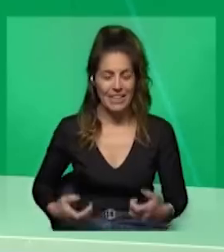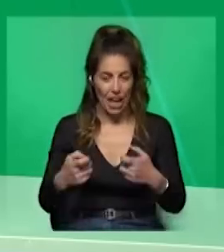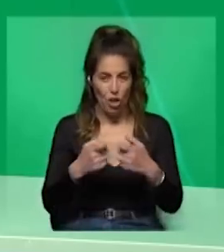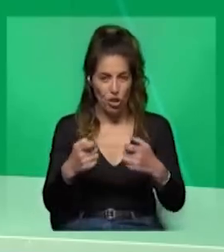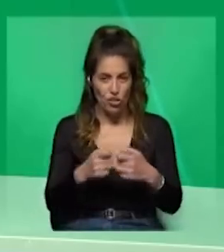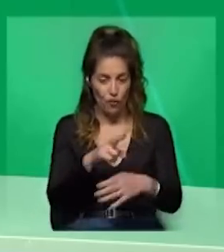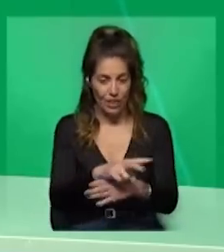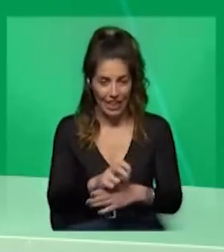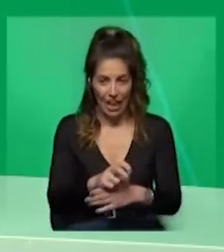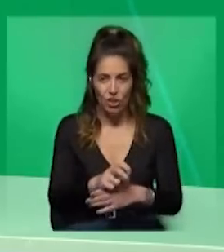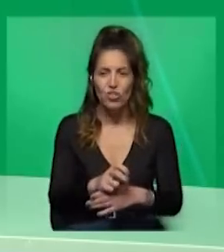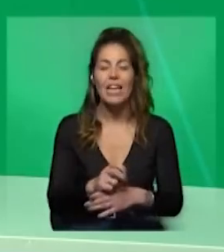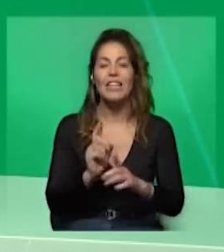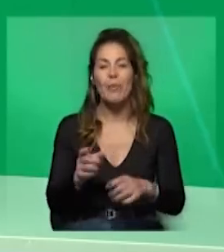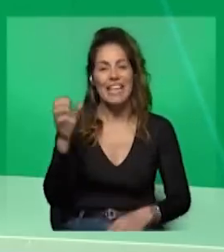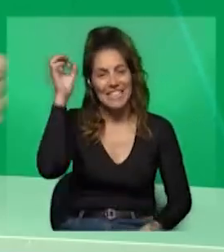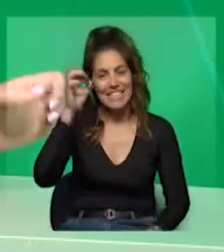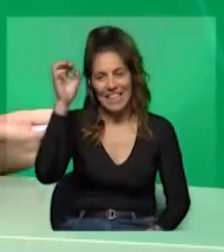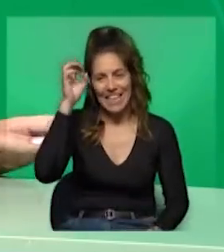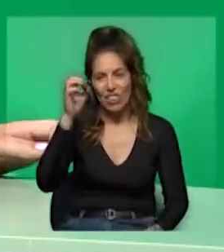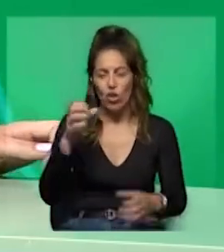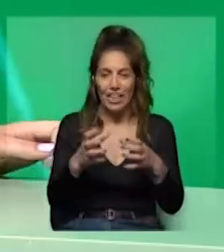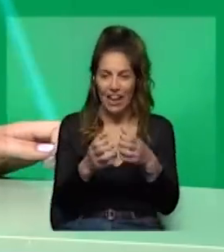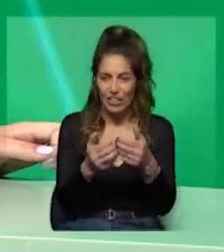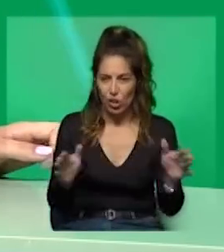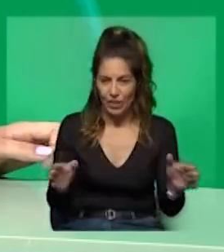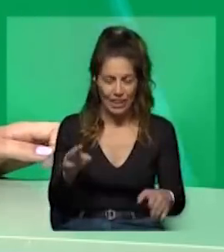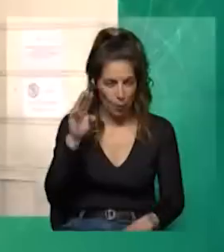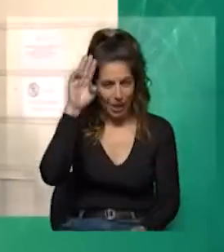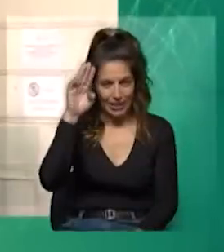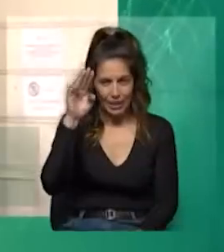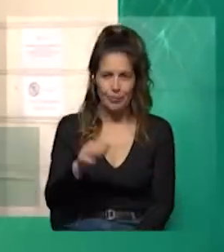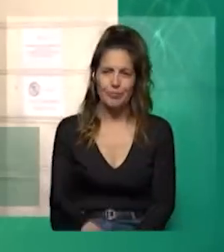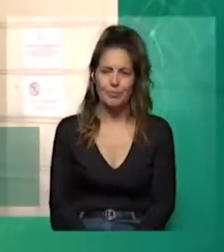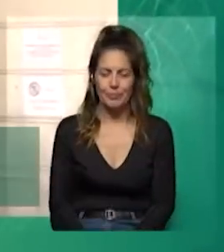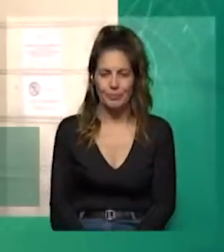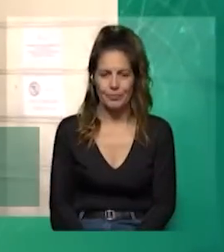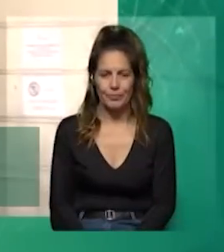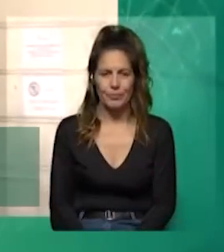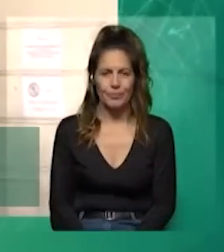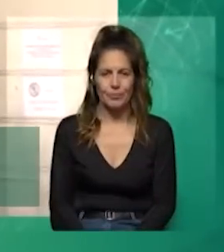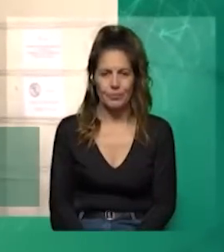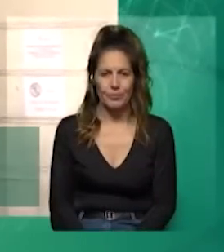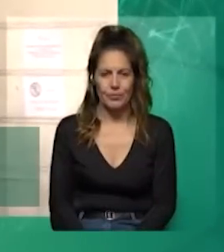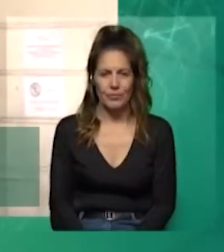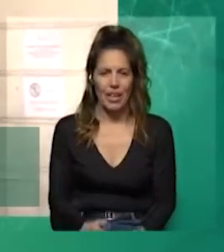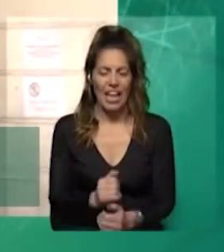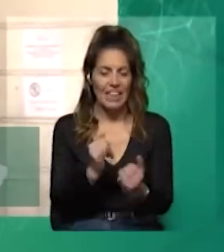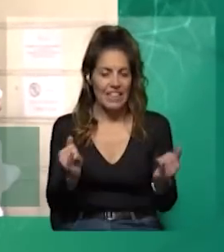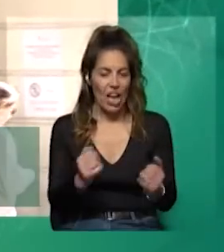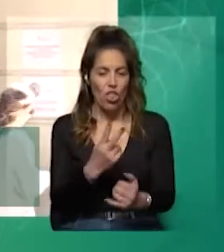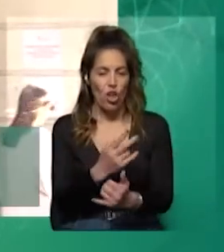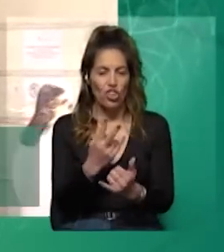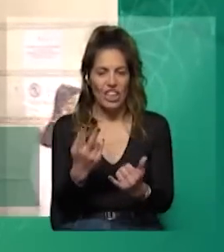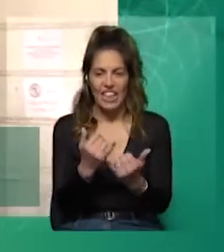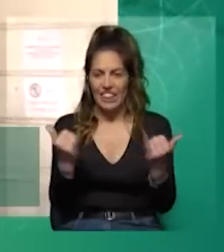rosa y el senador cabildante guido manini ríos en días en dos o tres días de la noche